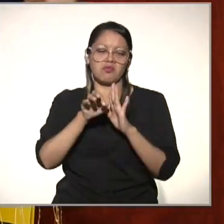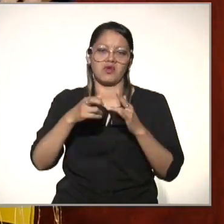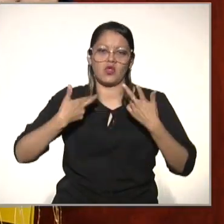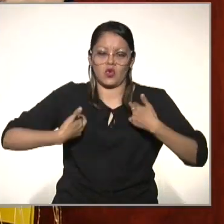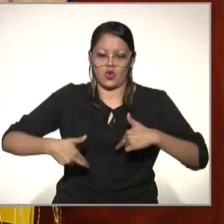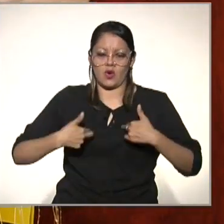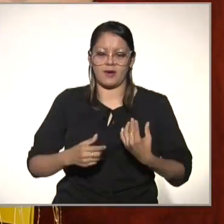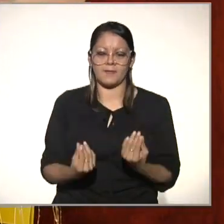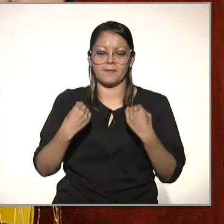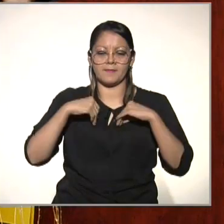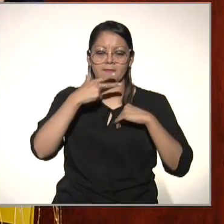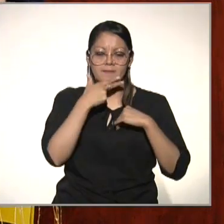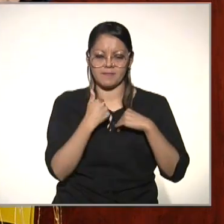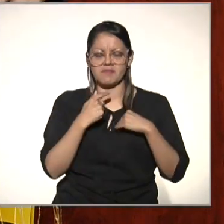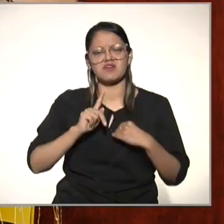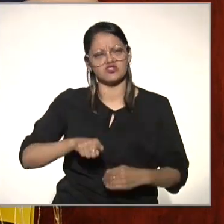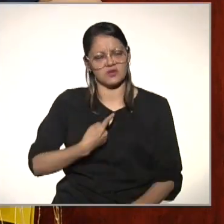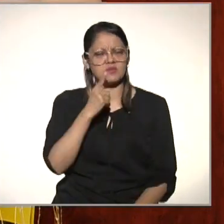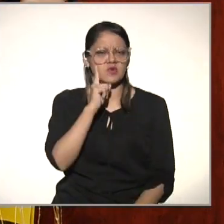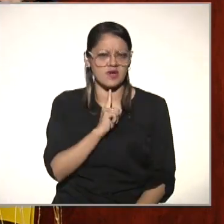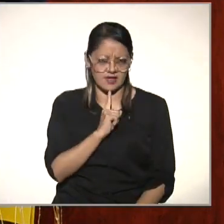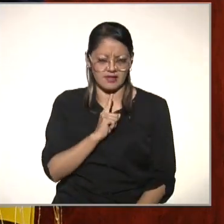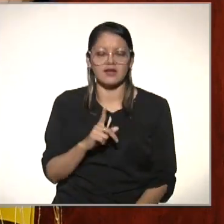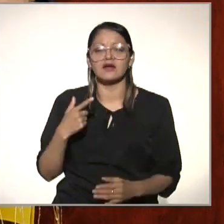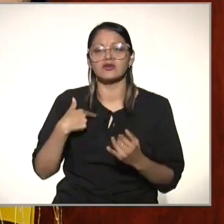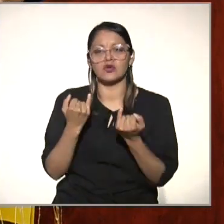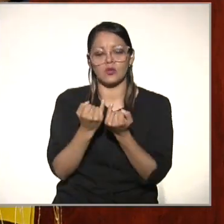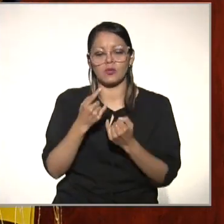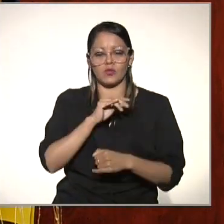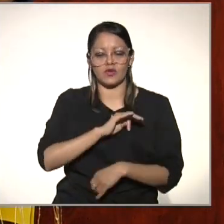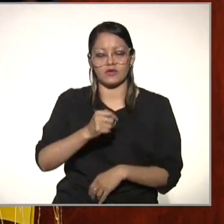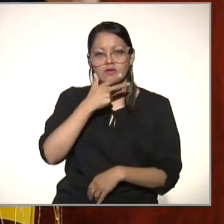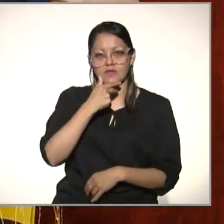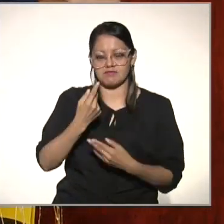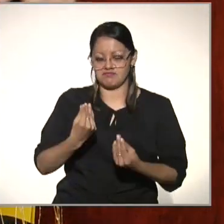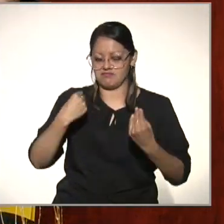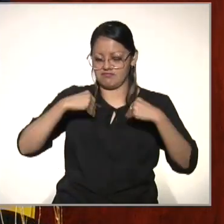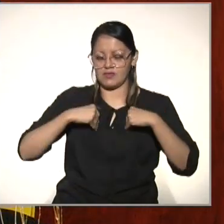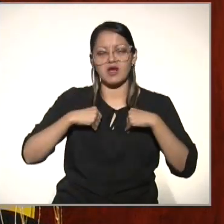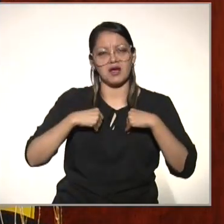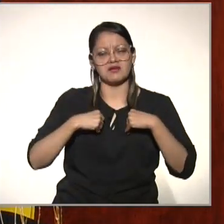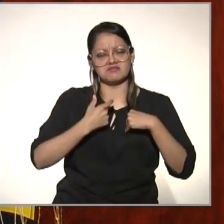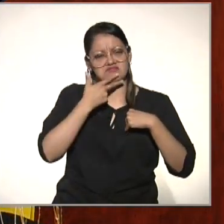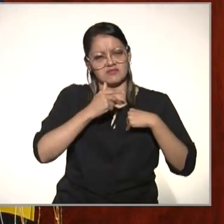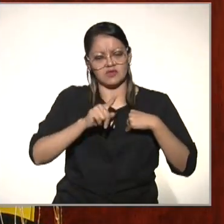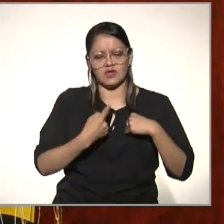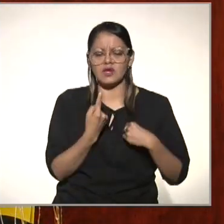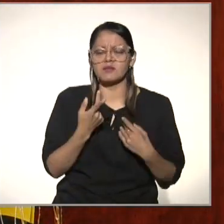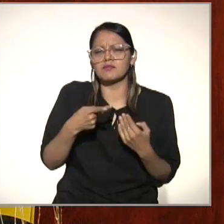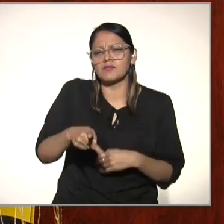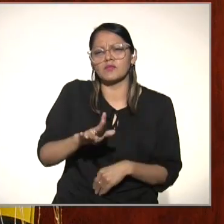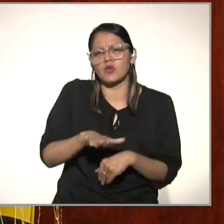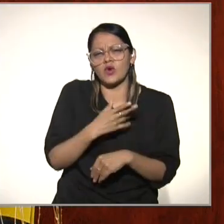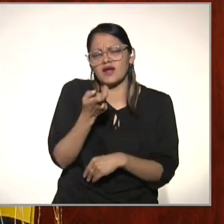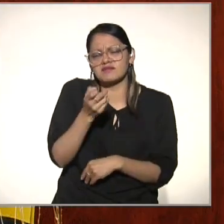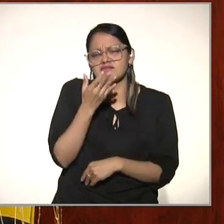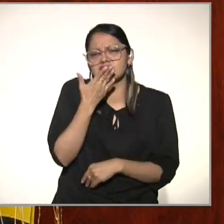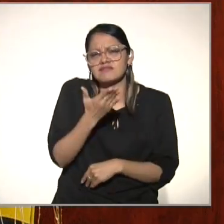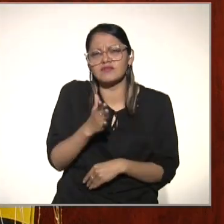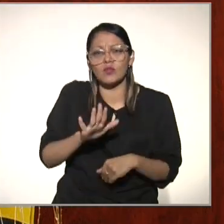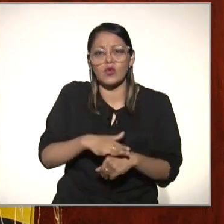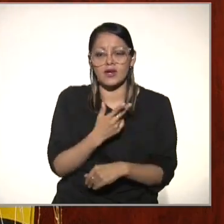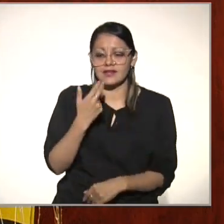masculina y enunciarme mujer, puedo vestirme femenino y enunciarme varón. Eso está buenísimo porque no es